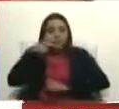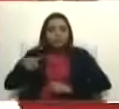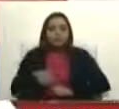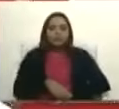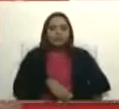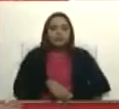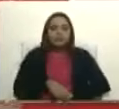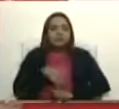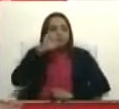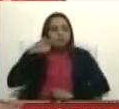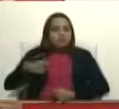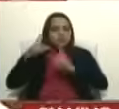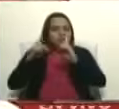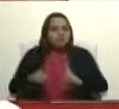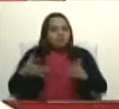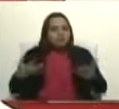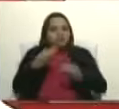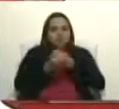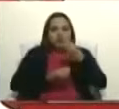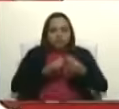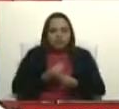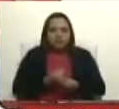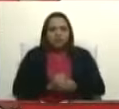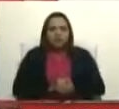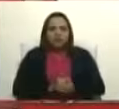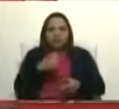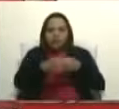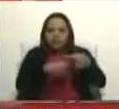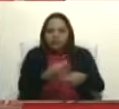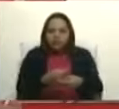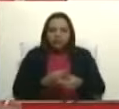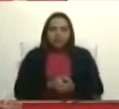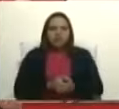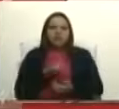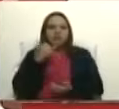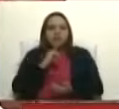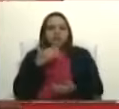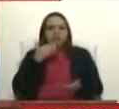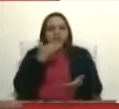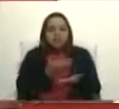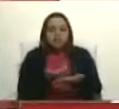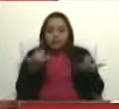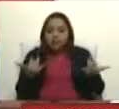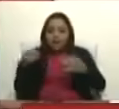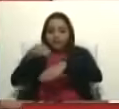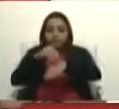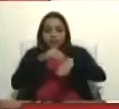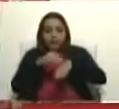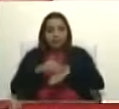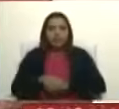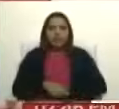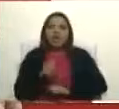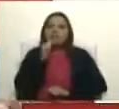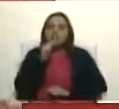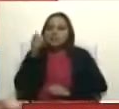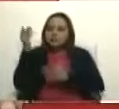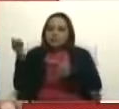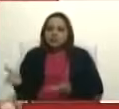pueblo decide lo que vamos a hacer y en consecuencia da una orden, da un mandato. ¿A quién? A los